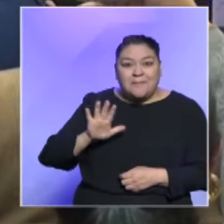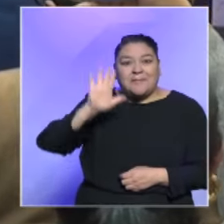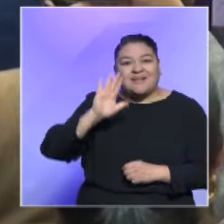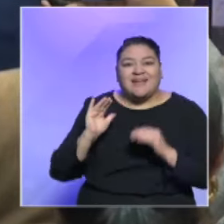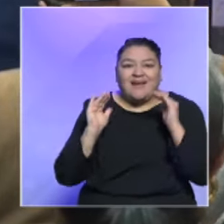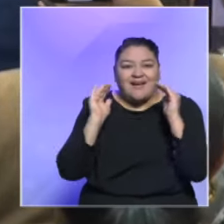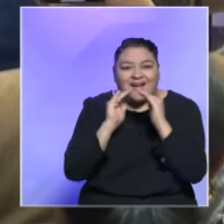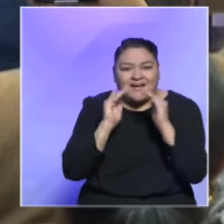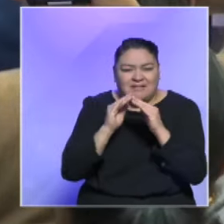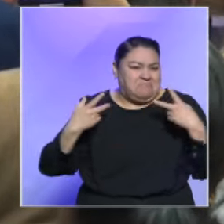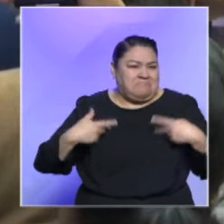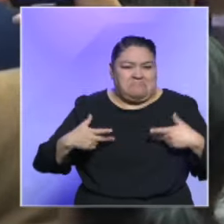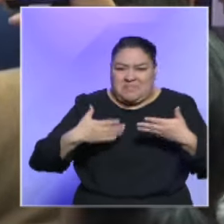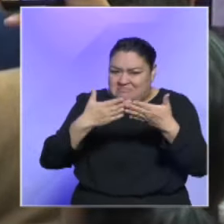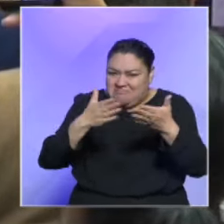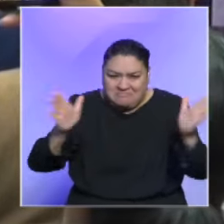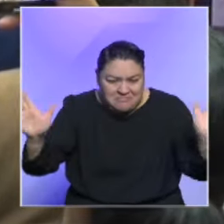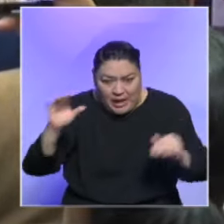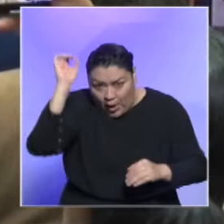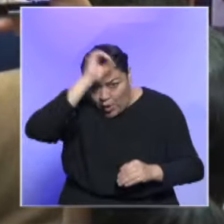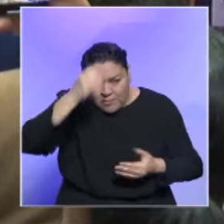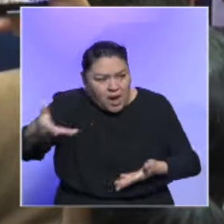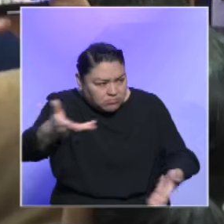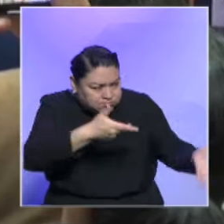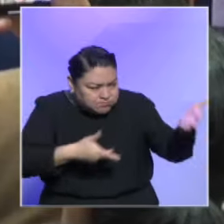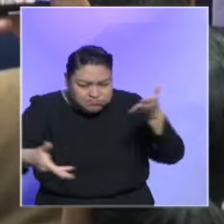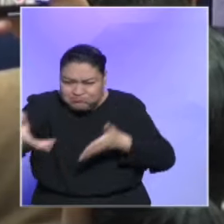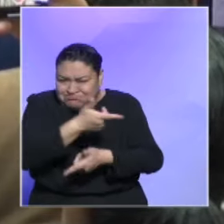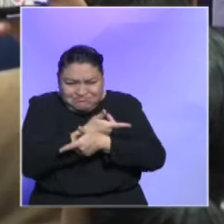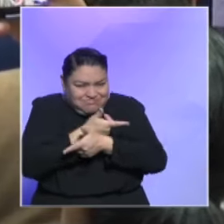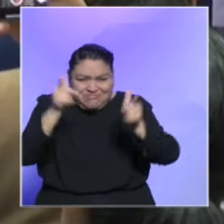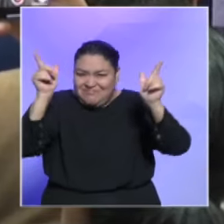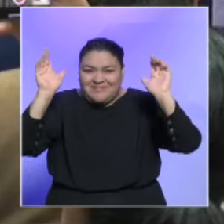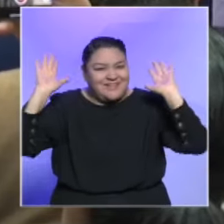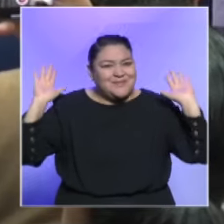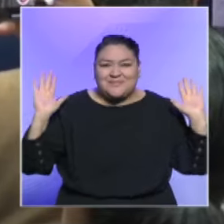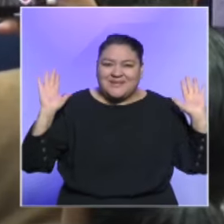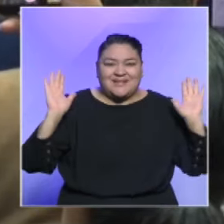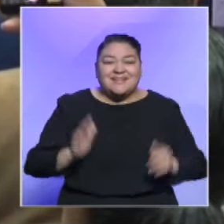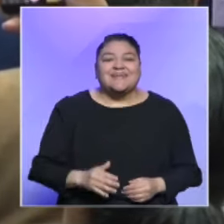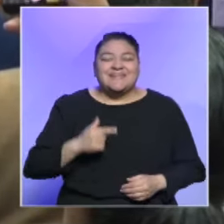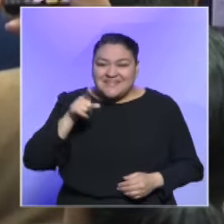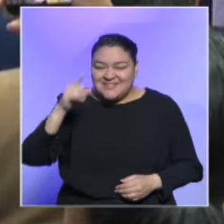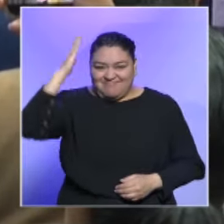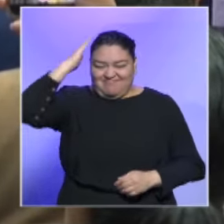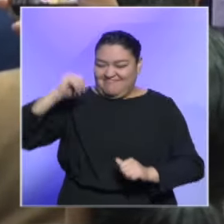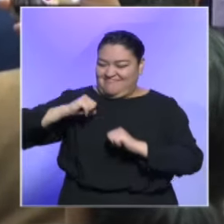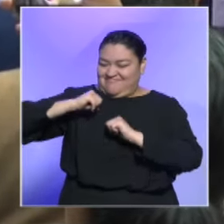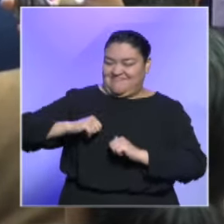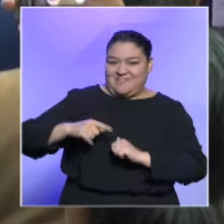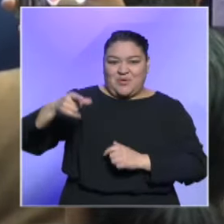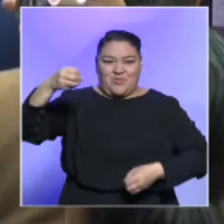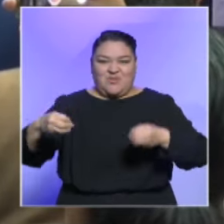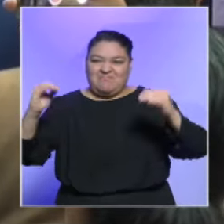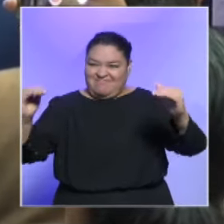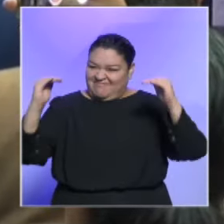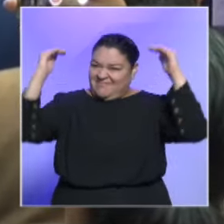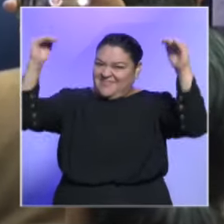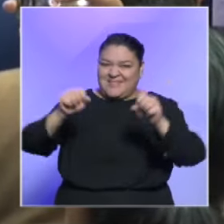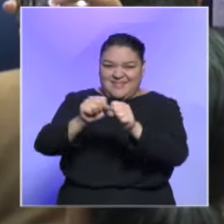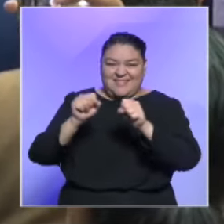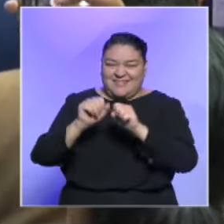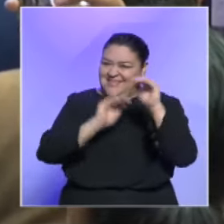también abierta al pensamiento crítico. Por eso... siempre con el liderazgo de nuestras magistraturas de la Sala